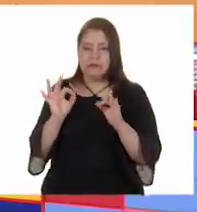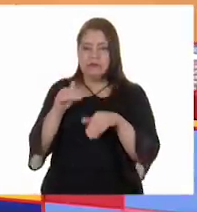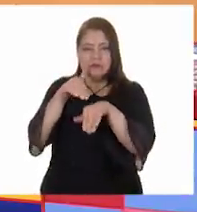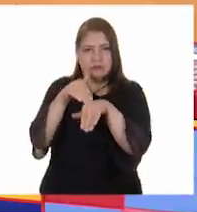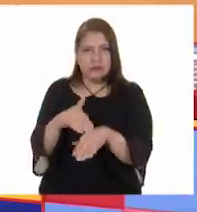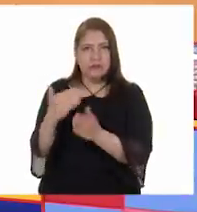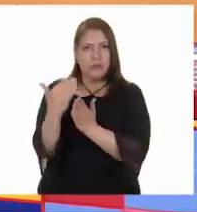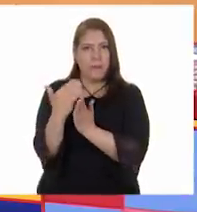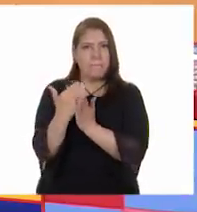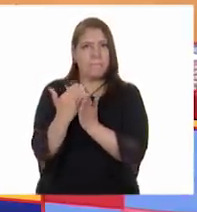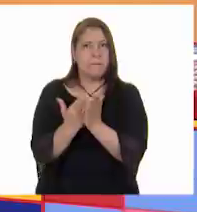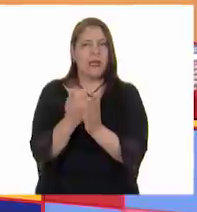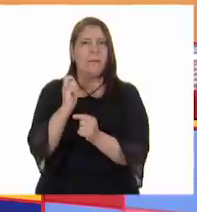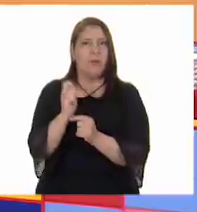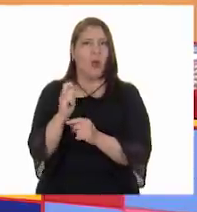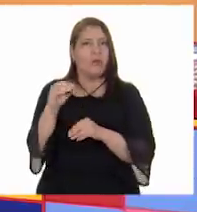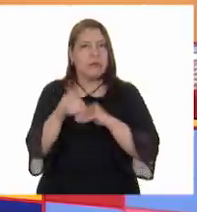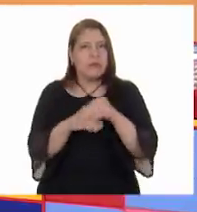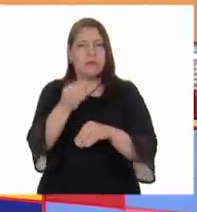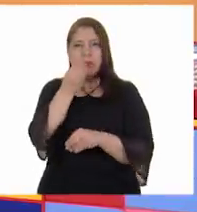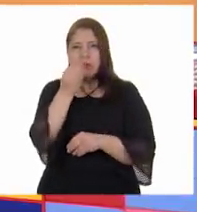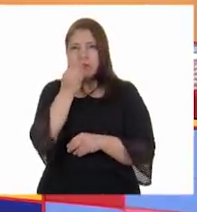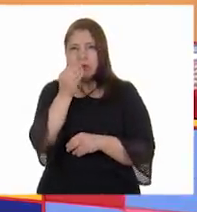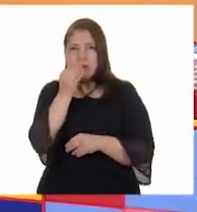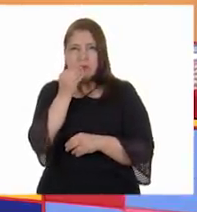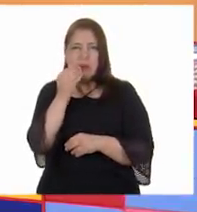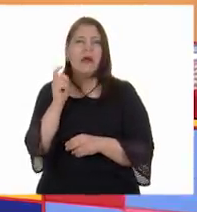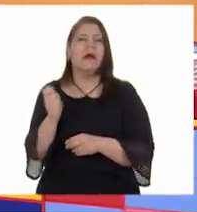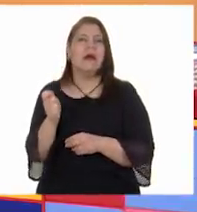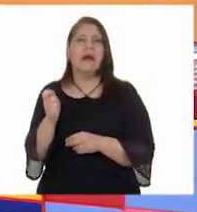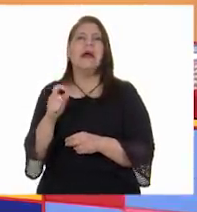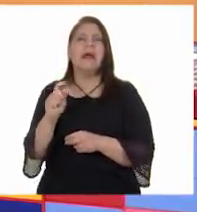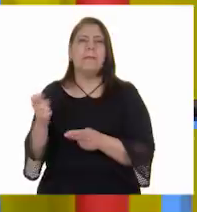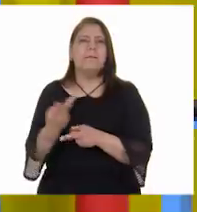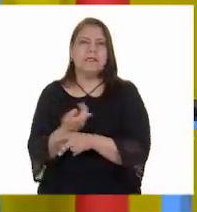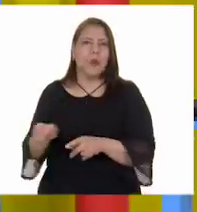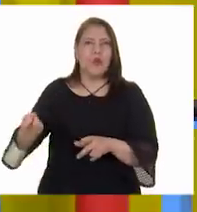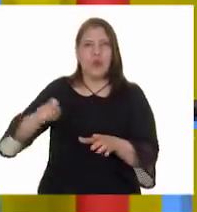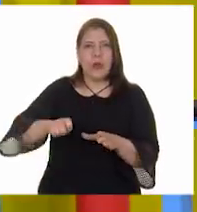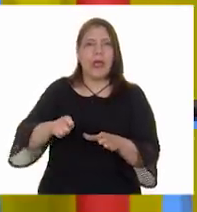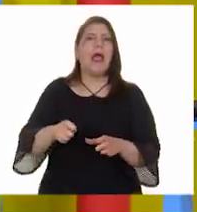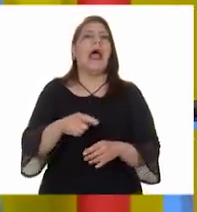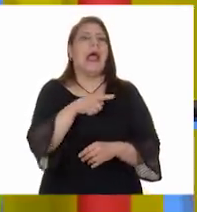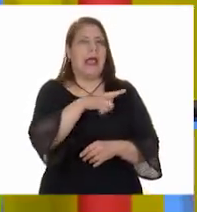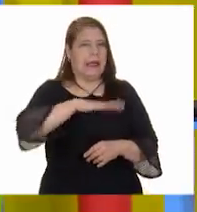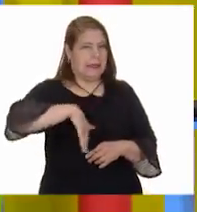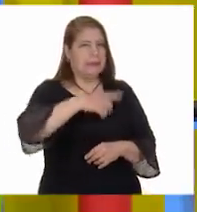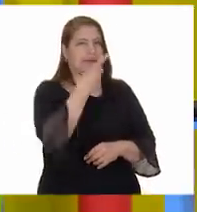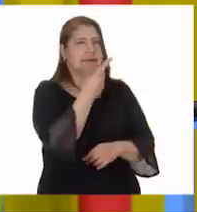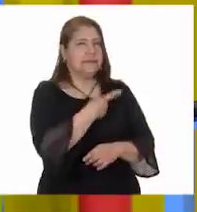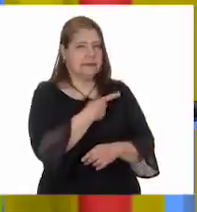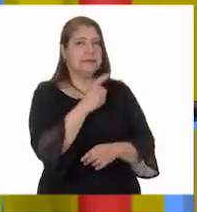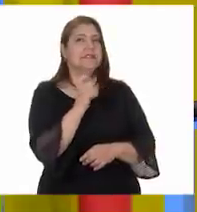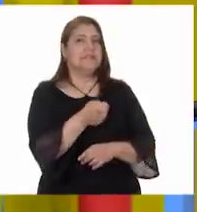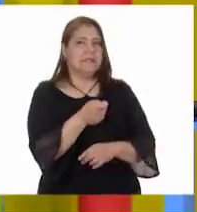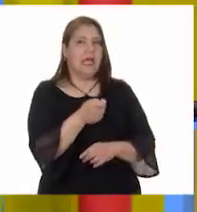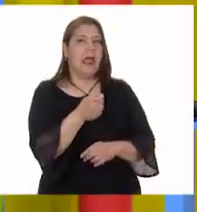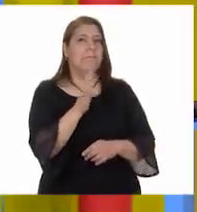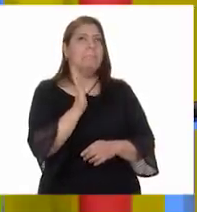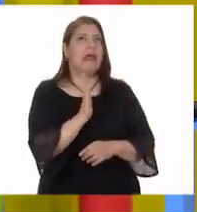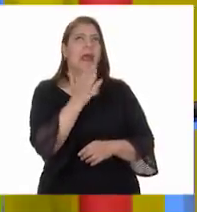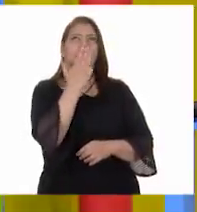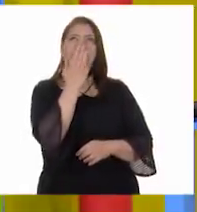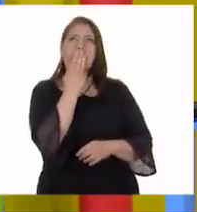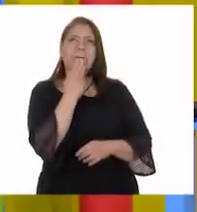dice la receta, ¿qué le pasó a la mezcla cuando la vertimos al sartén? Pasó ese dato que mencionaste hace un momento, parecía esta miel,